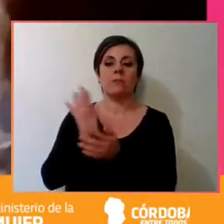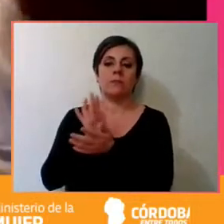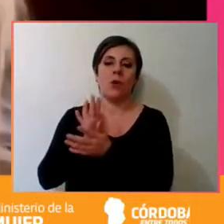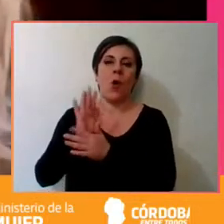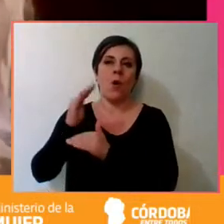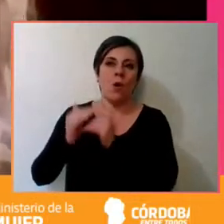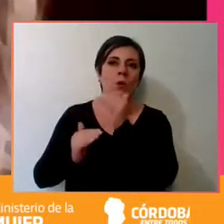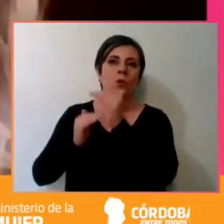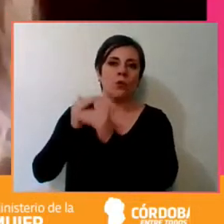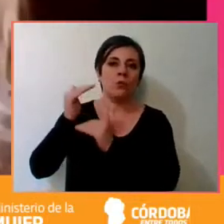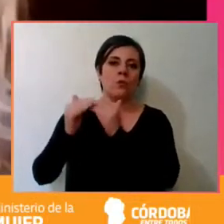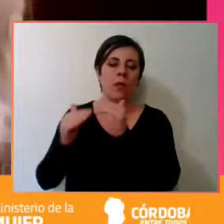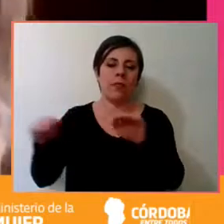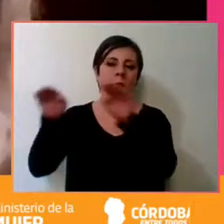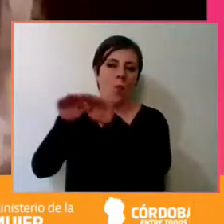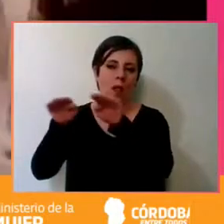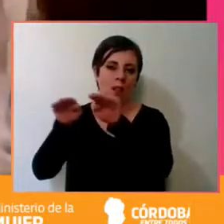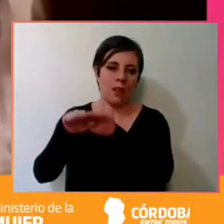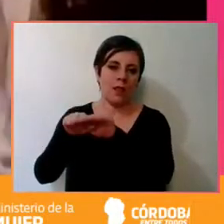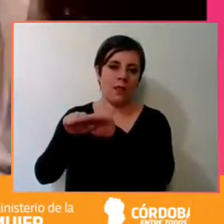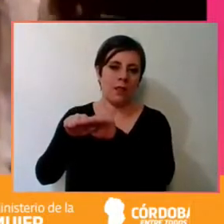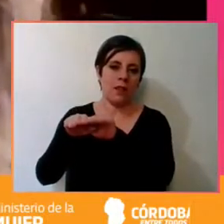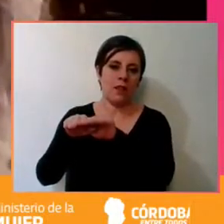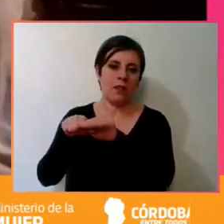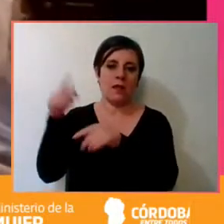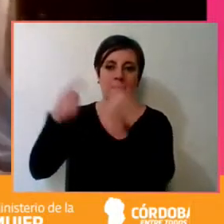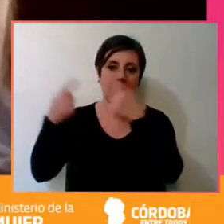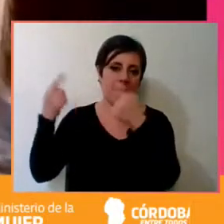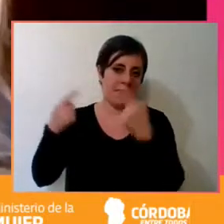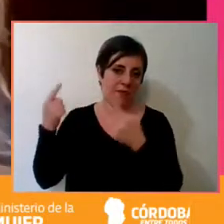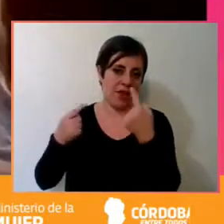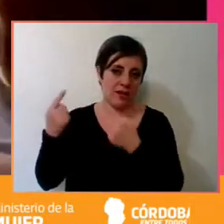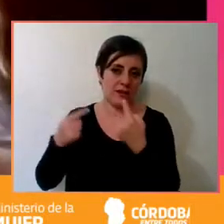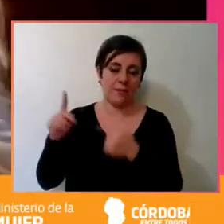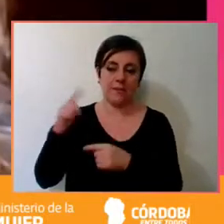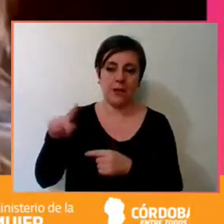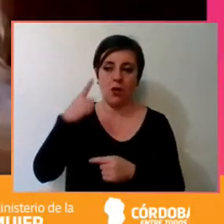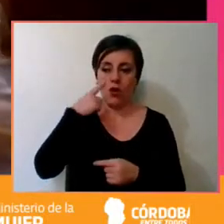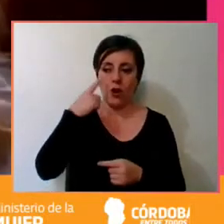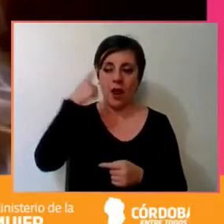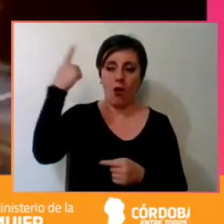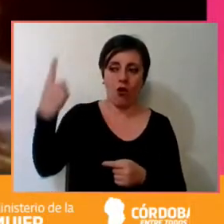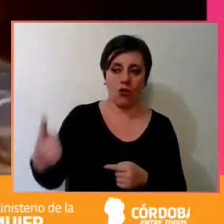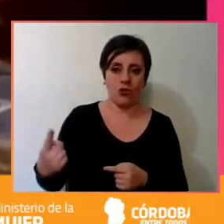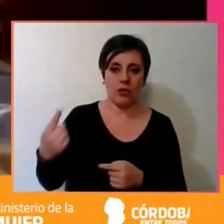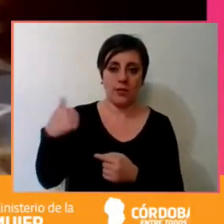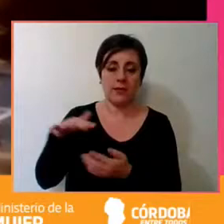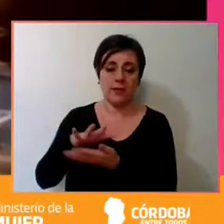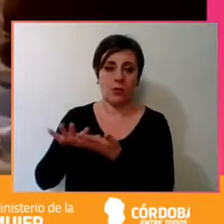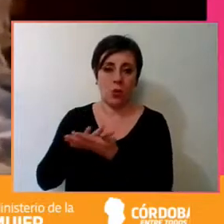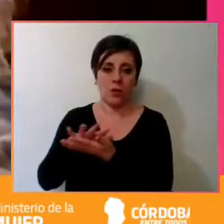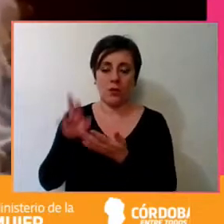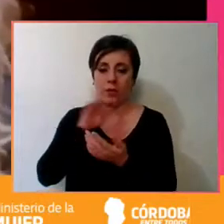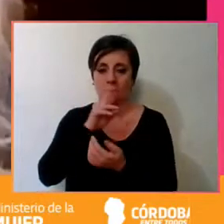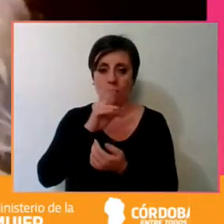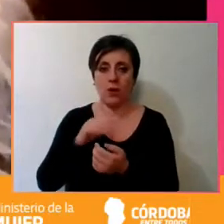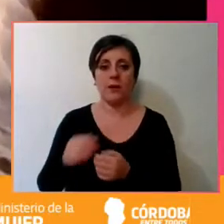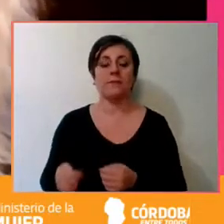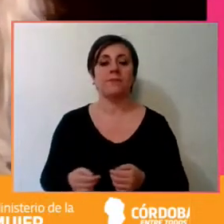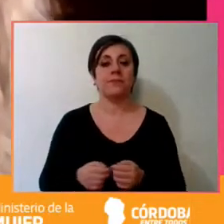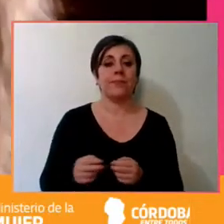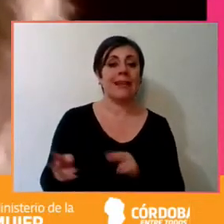tema de la igualdad, del tema de la igualdad desde las diferencias, para reconocer estas situaciones de las mujeres. Y el